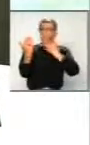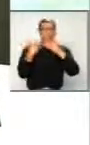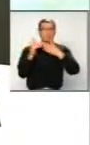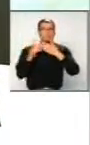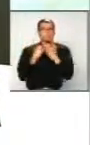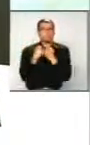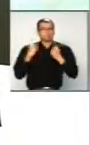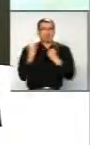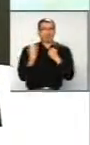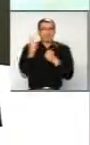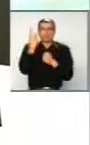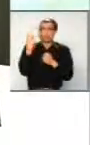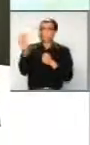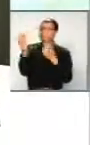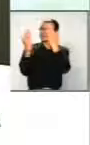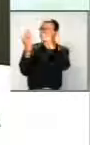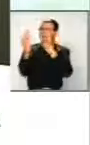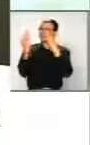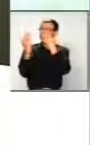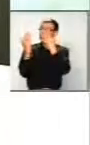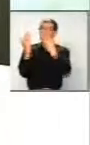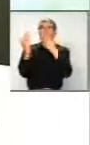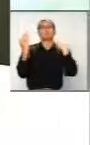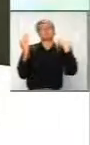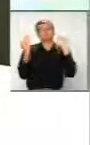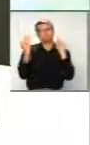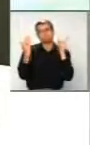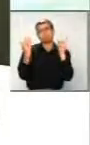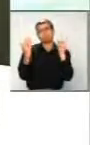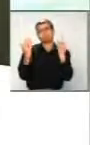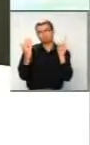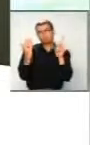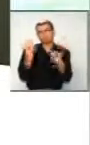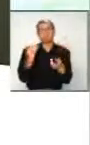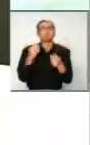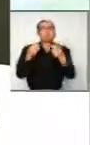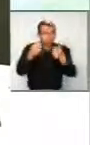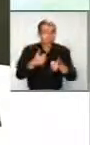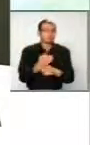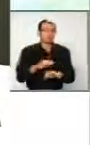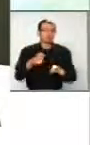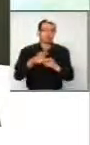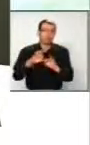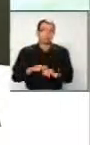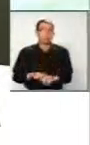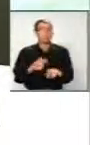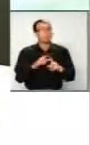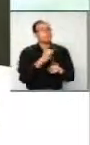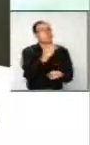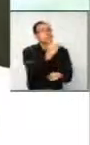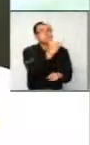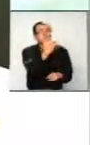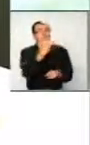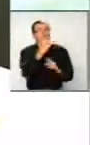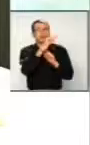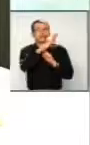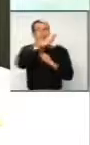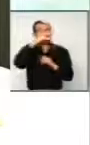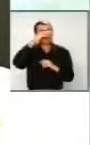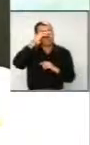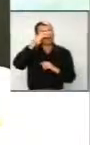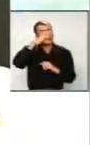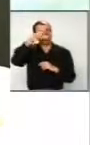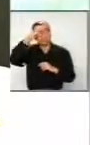logra con tiempo. Entonces, el daño que hacen este tipo de patrones preestablecidos para una niña o una joven que